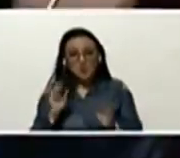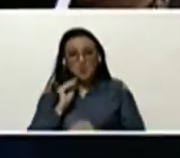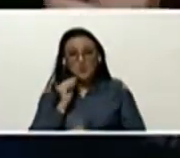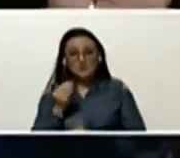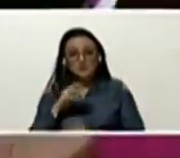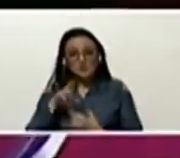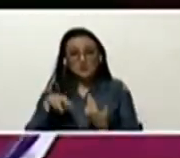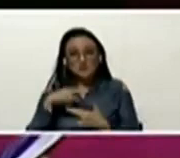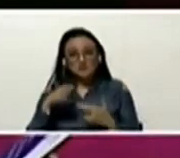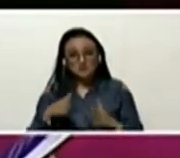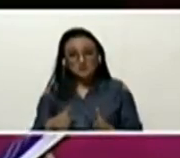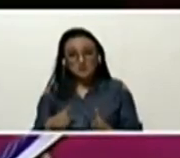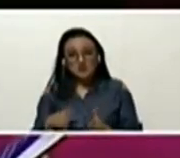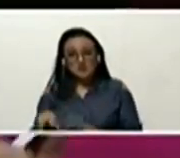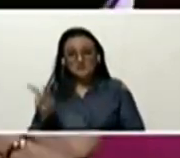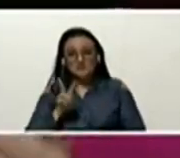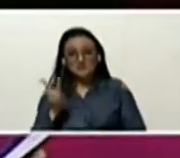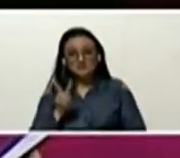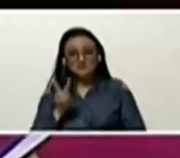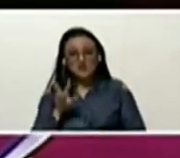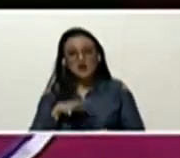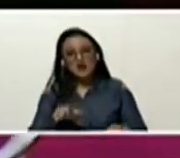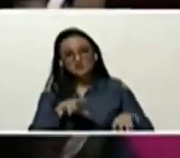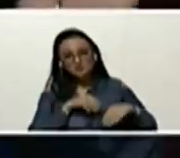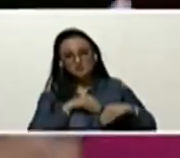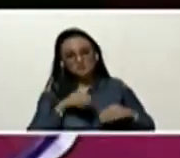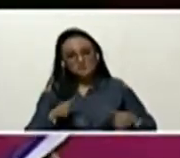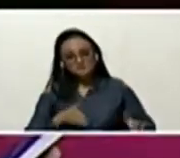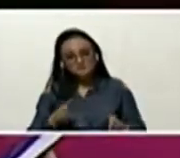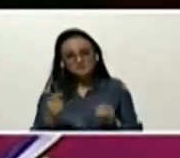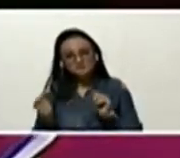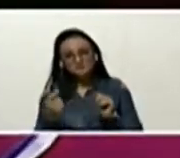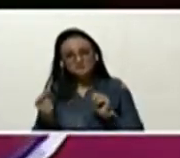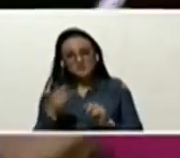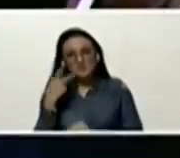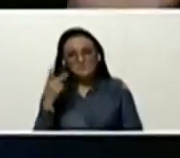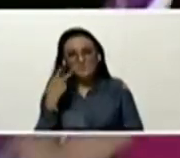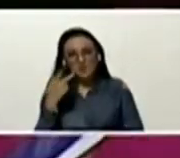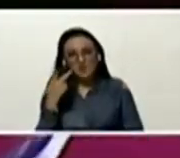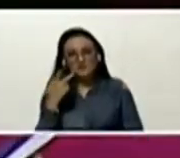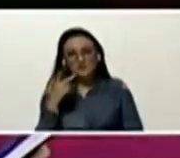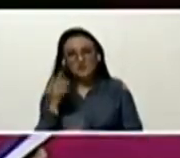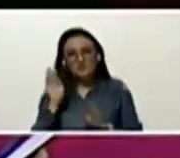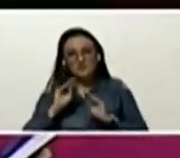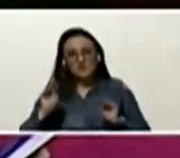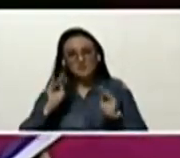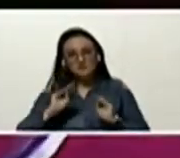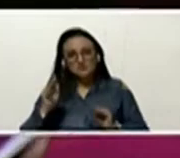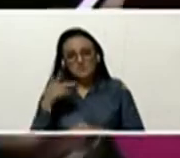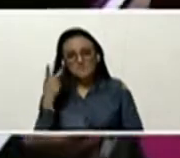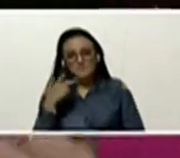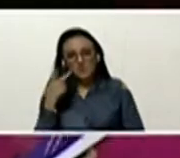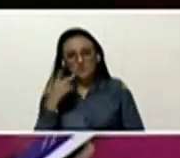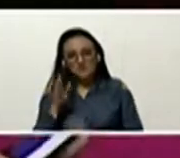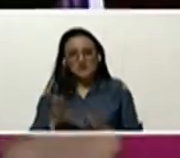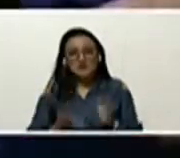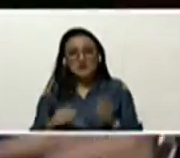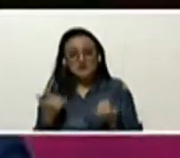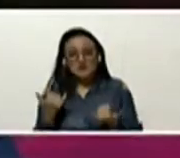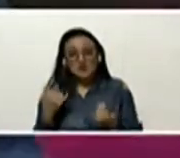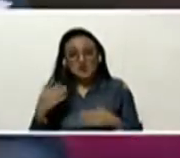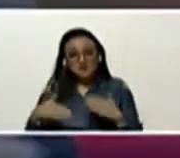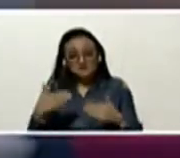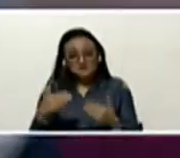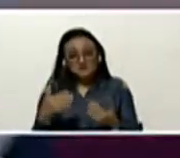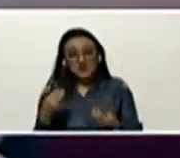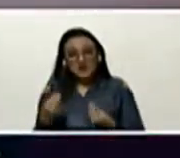juventud revolucionaria venezolana, asuma las sendas del debate político, de la formación política, y desarrollemos en